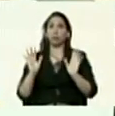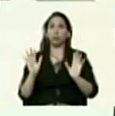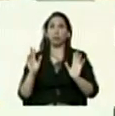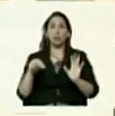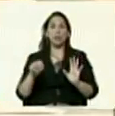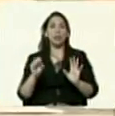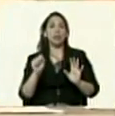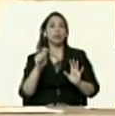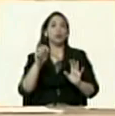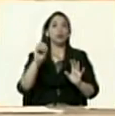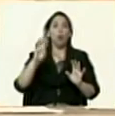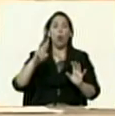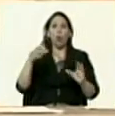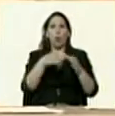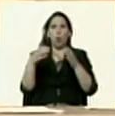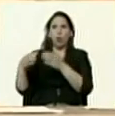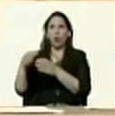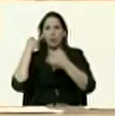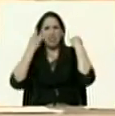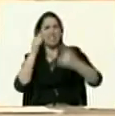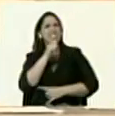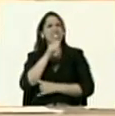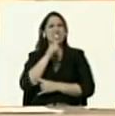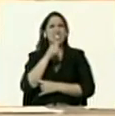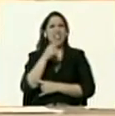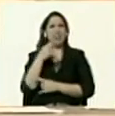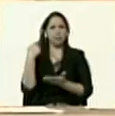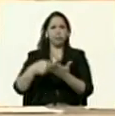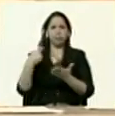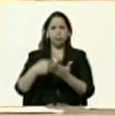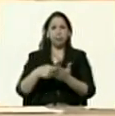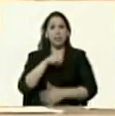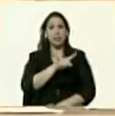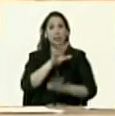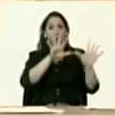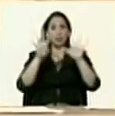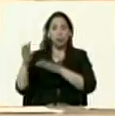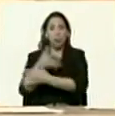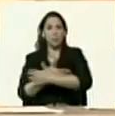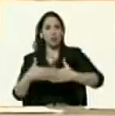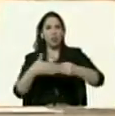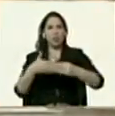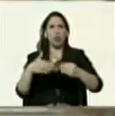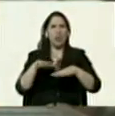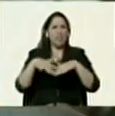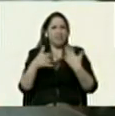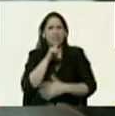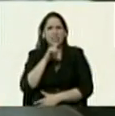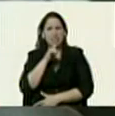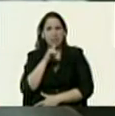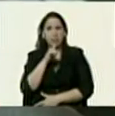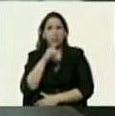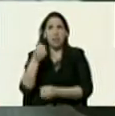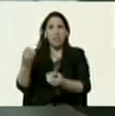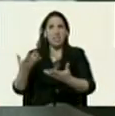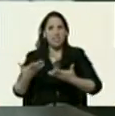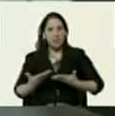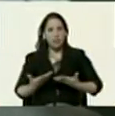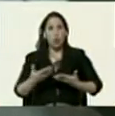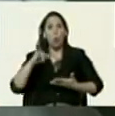los órganos de inteligencia, ¿quién recibió en Venezuela los 119 millones de dólares? ¿Los recibió Juan